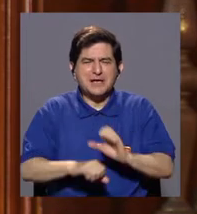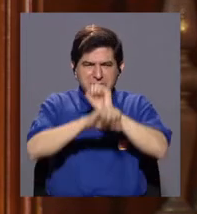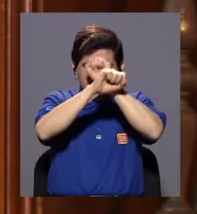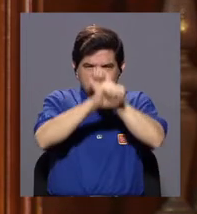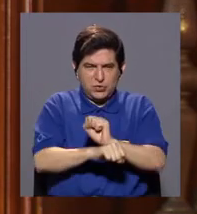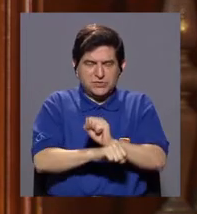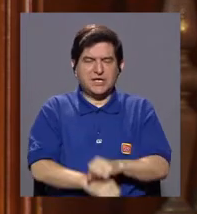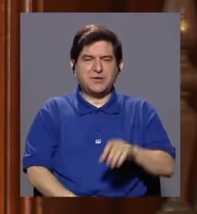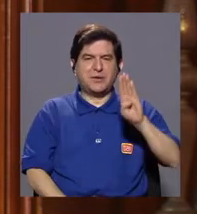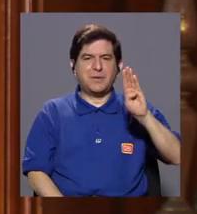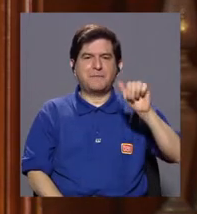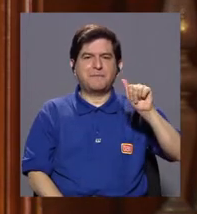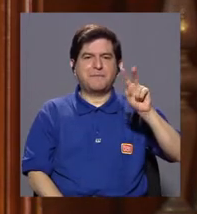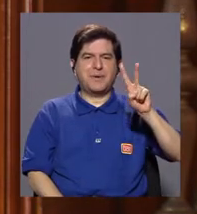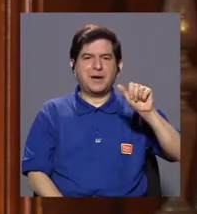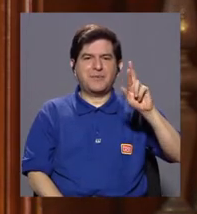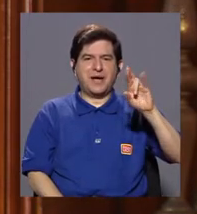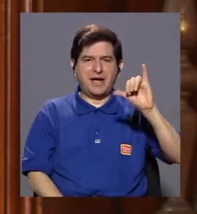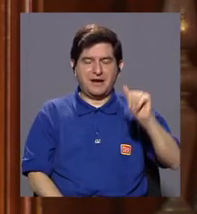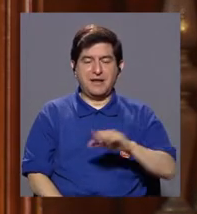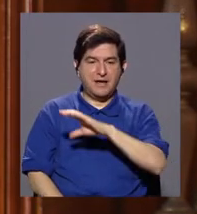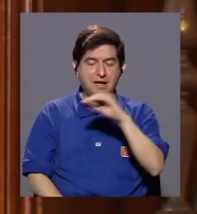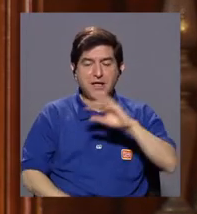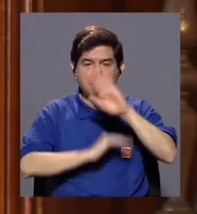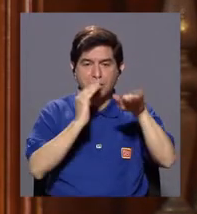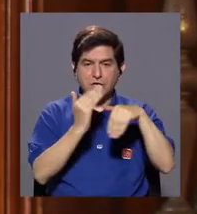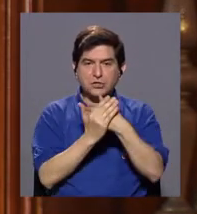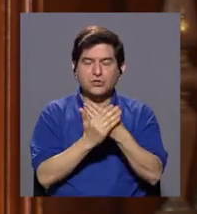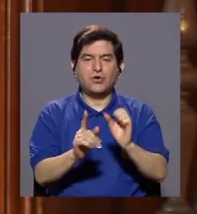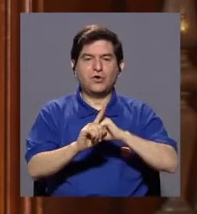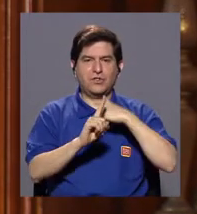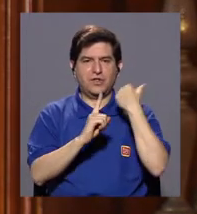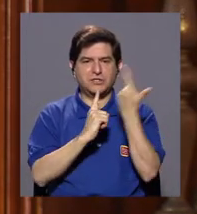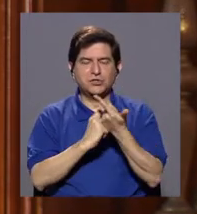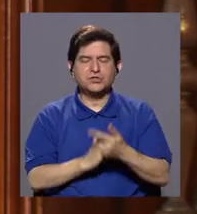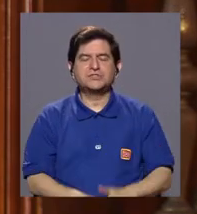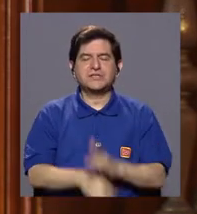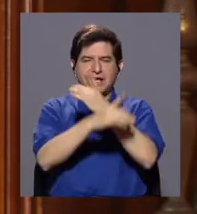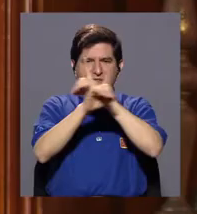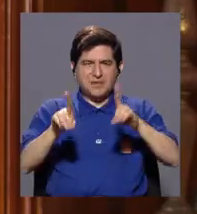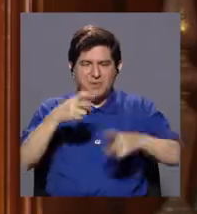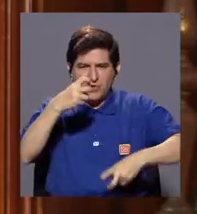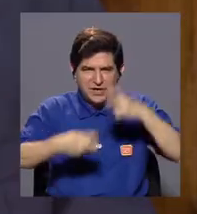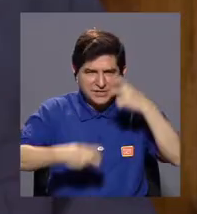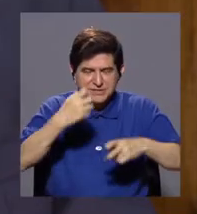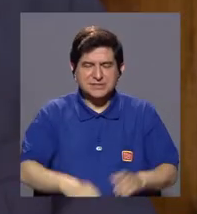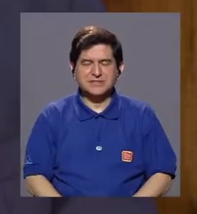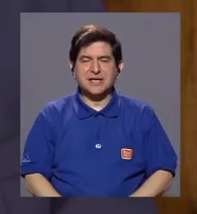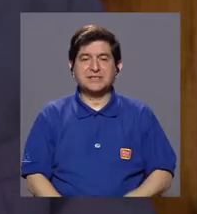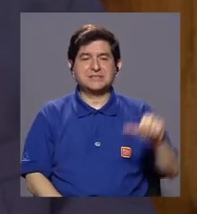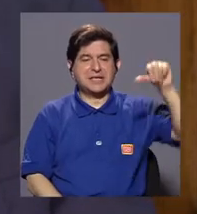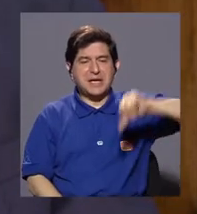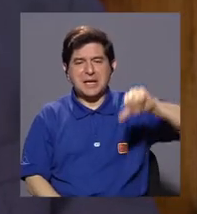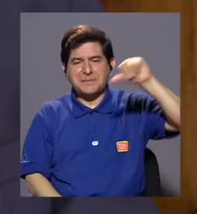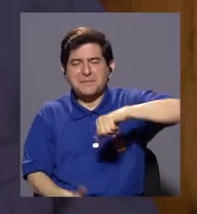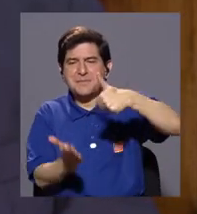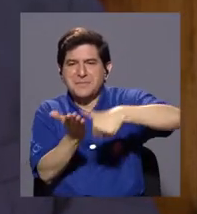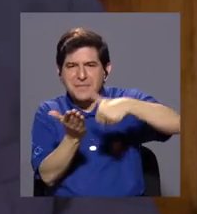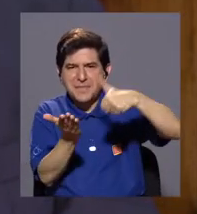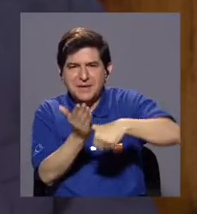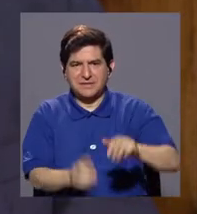y ni qué decir las dificultades que ha tenido toda la socialdemocracia europea que ha perdido todas las